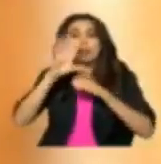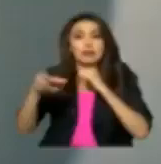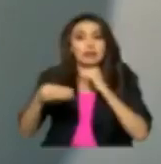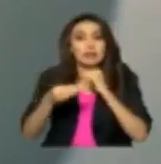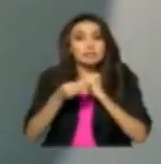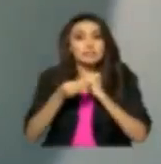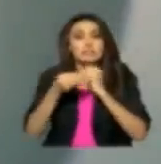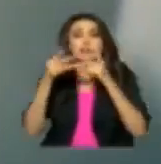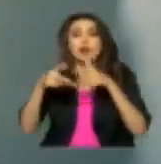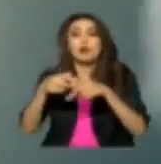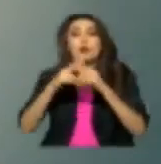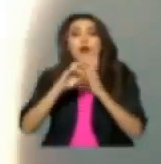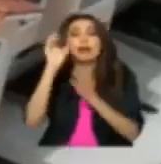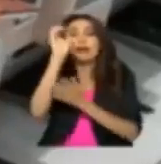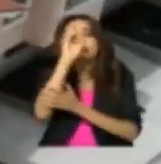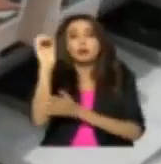del